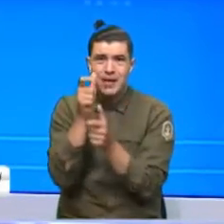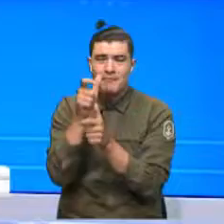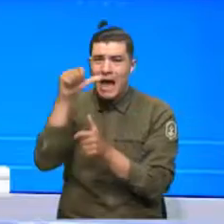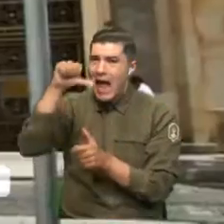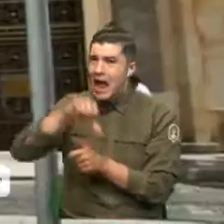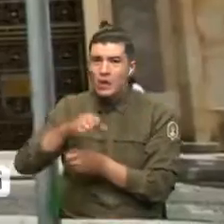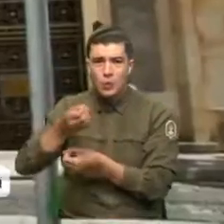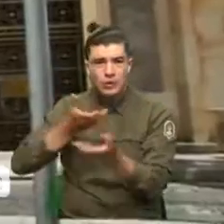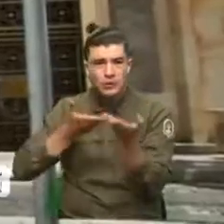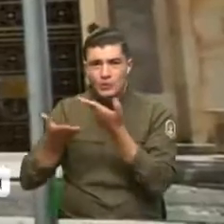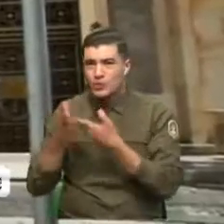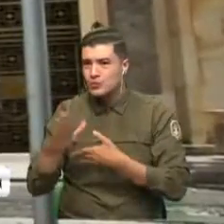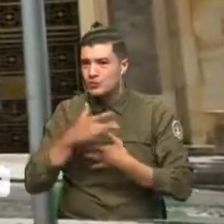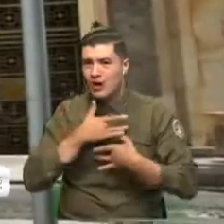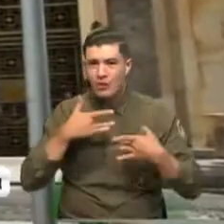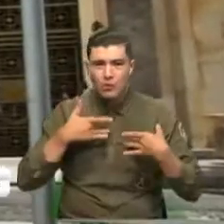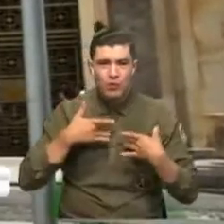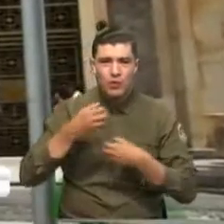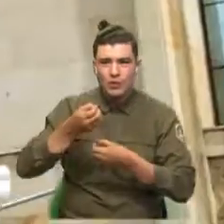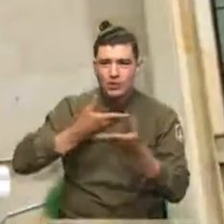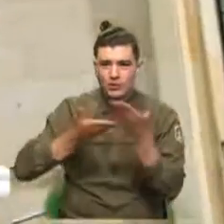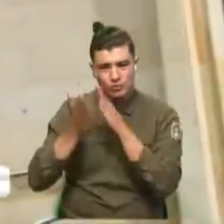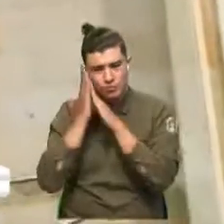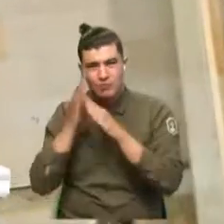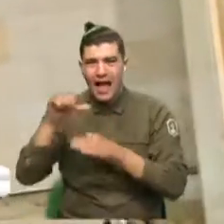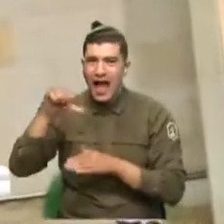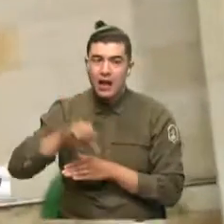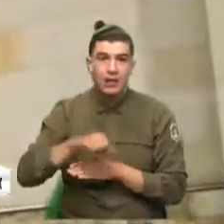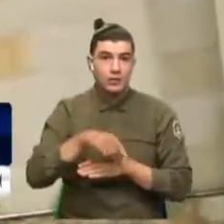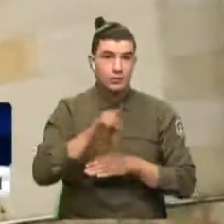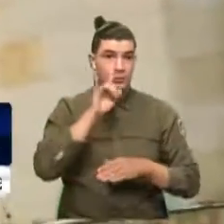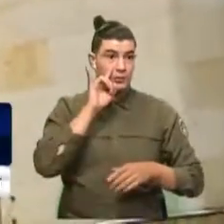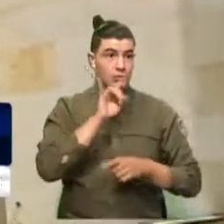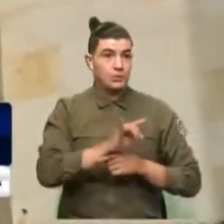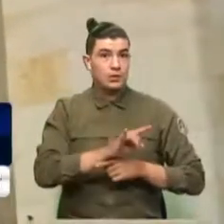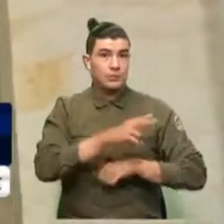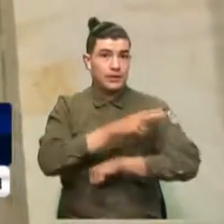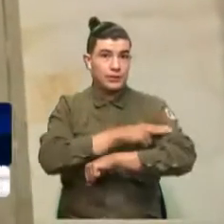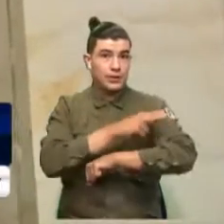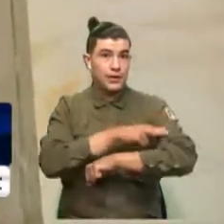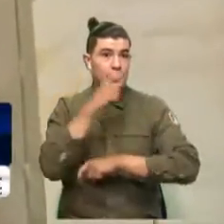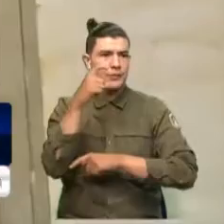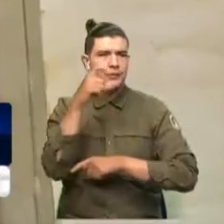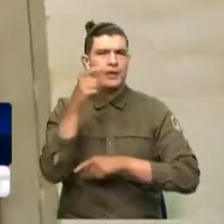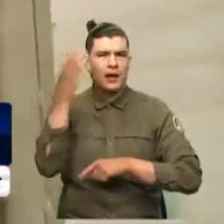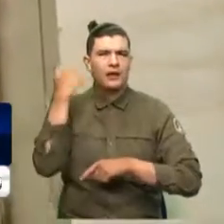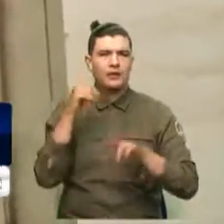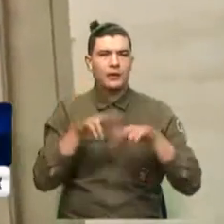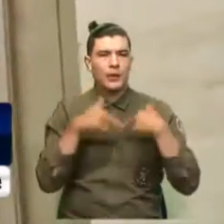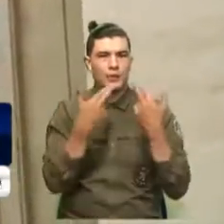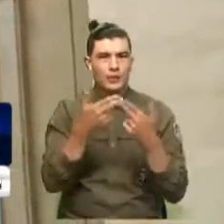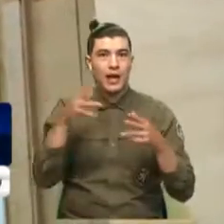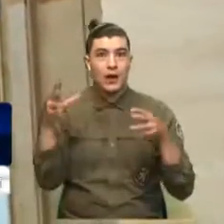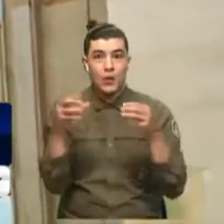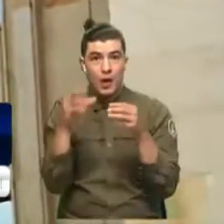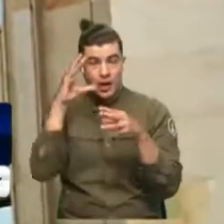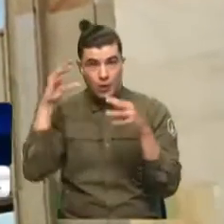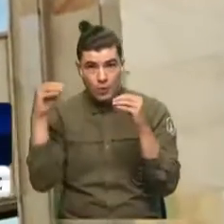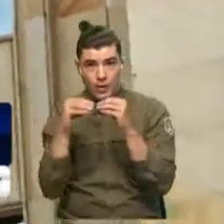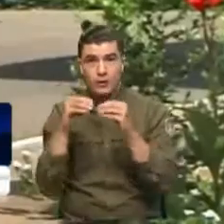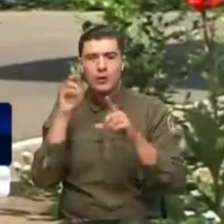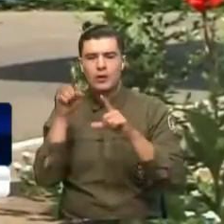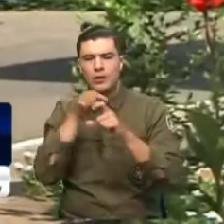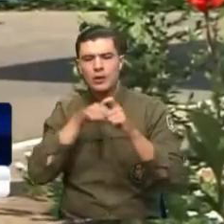reclusos. La personería de Cúcuta viene encabezando diferentes reuniones junto con la Procuraduría Regional